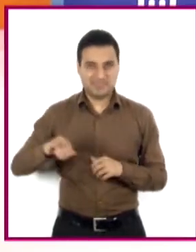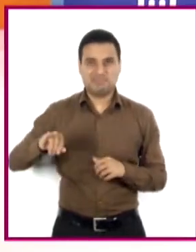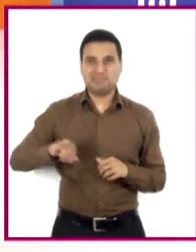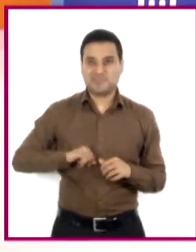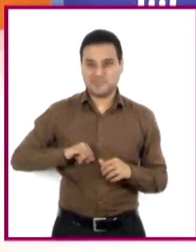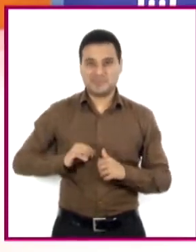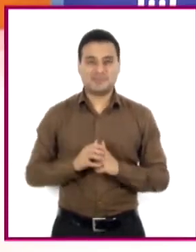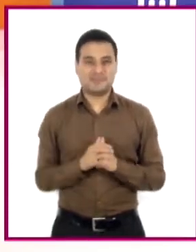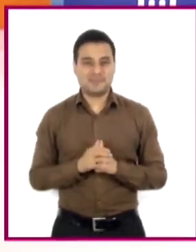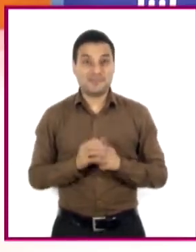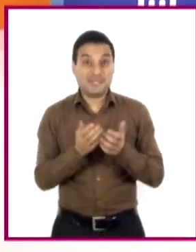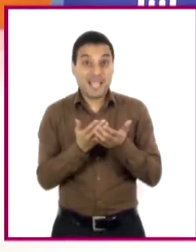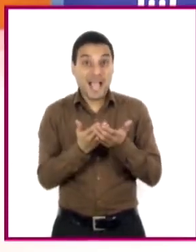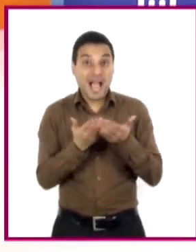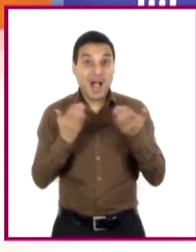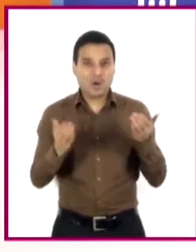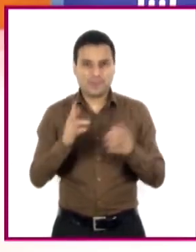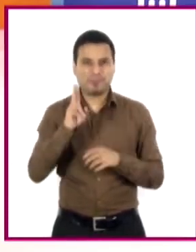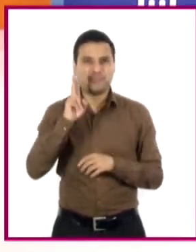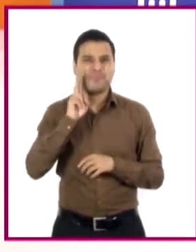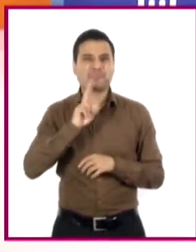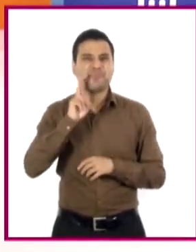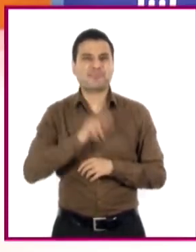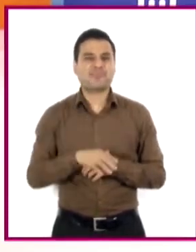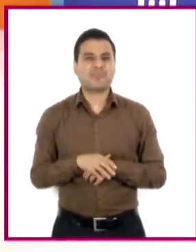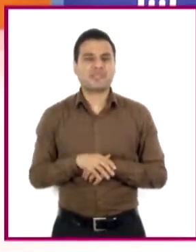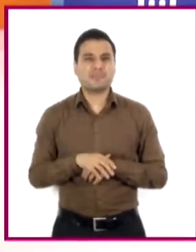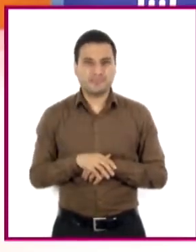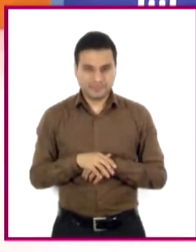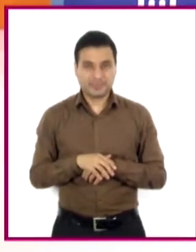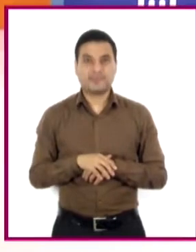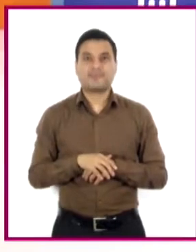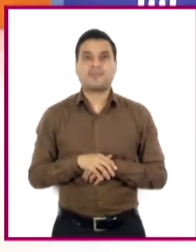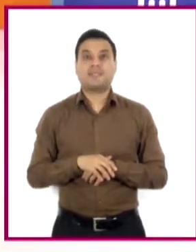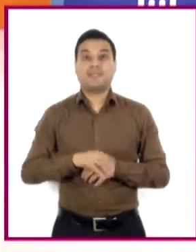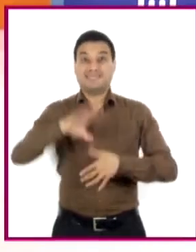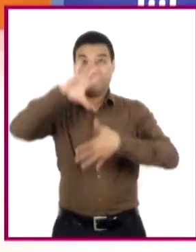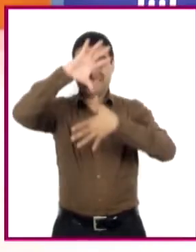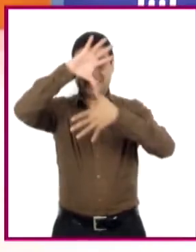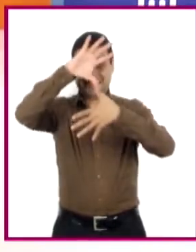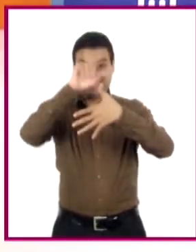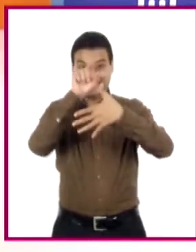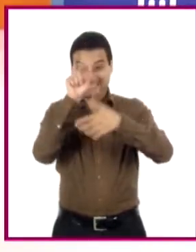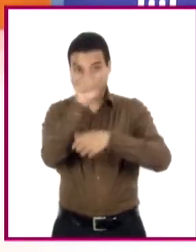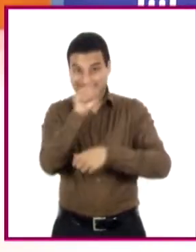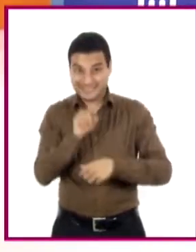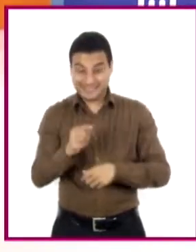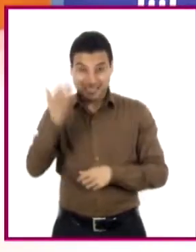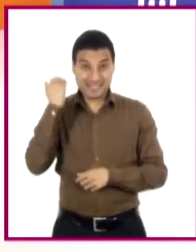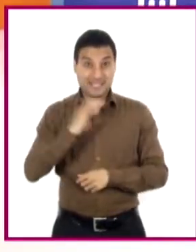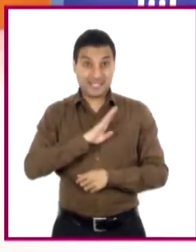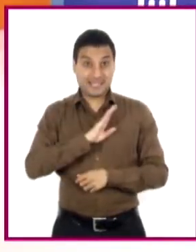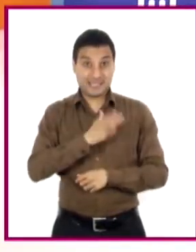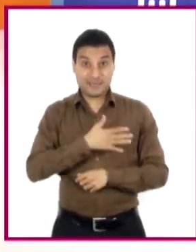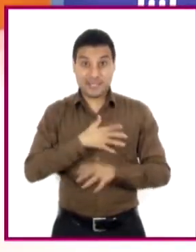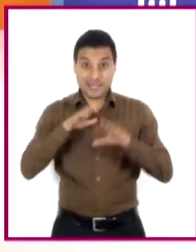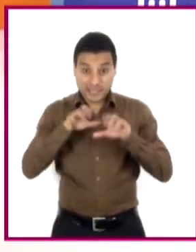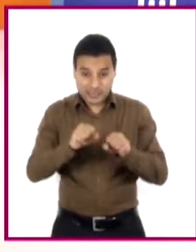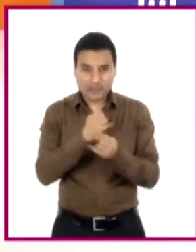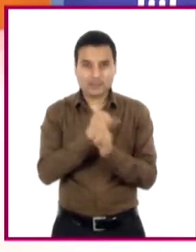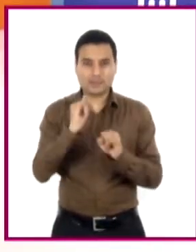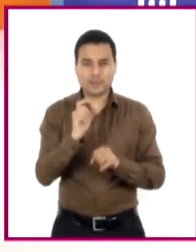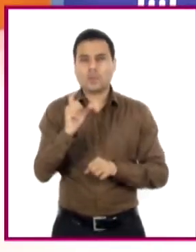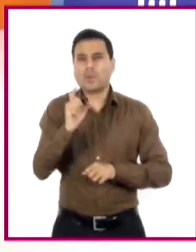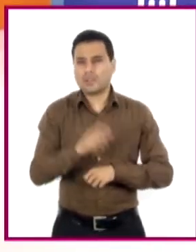recorrido, ahora vamos a ubicar la independencia de las colonias de España en América. ¿Identificaste cuándo